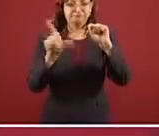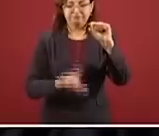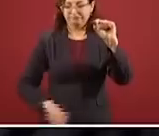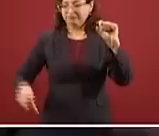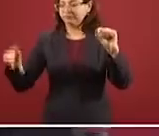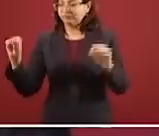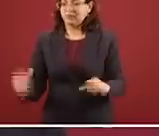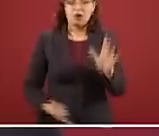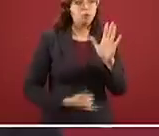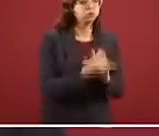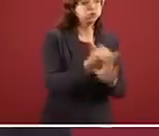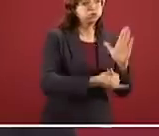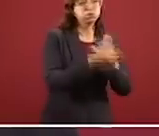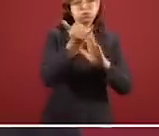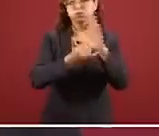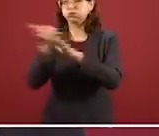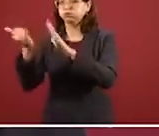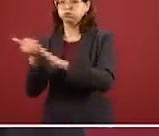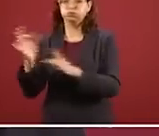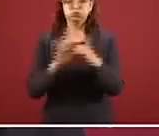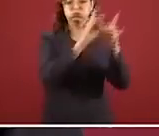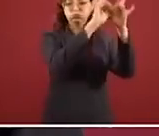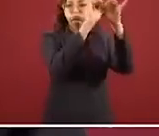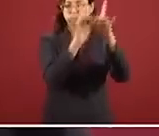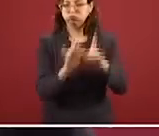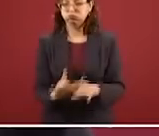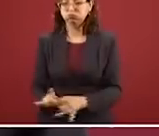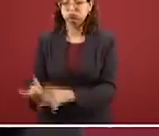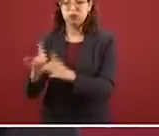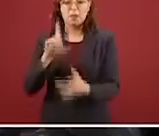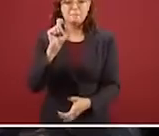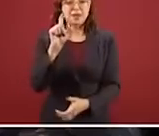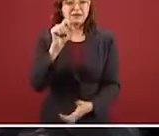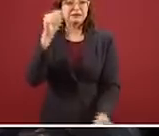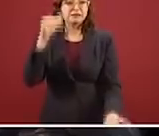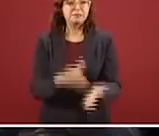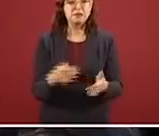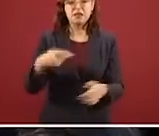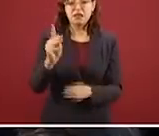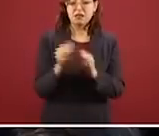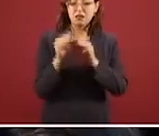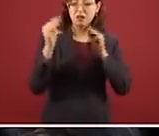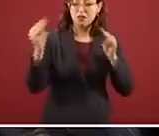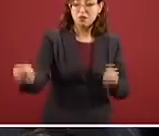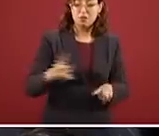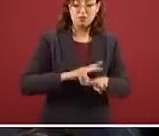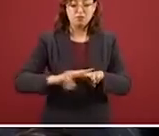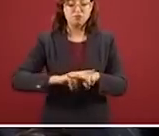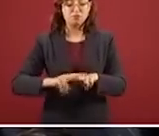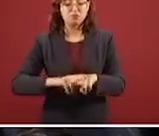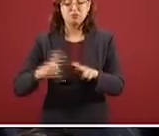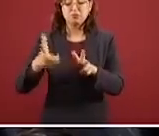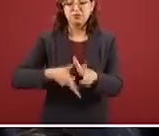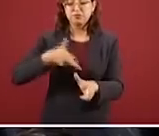comunicó todo el país, 20,000 kilómetros, imagínense, de vías